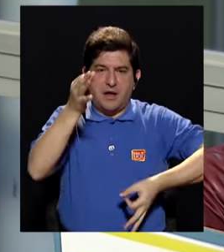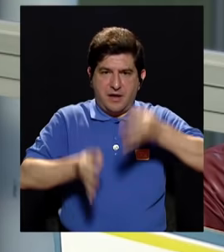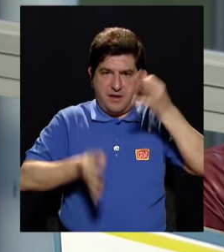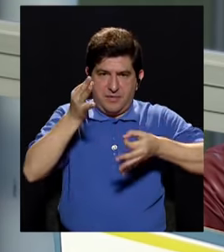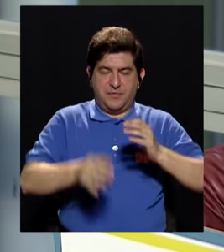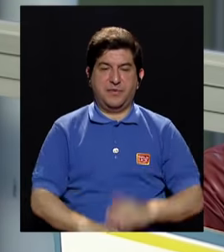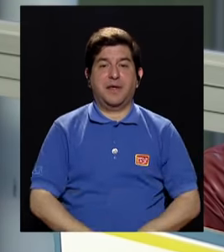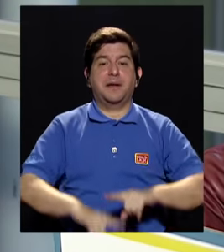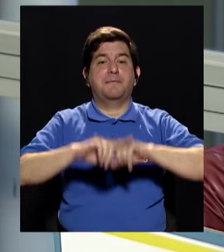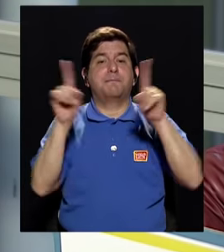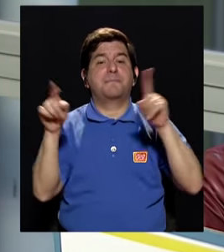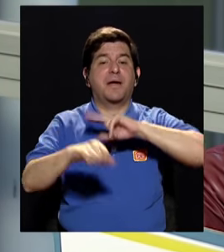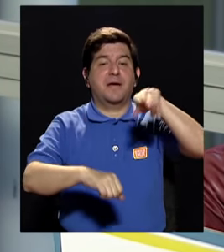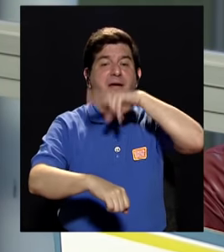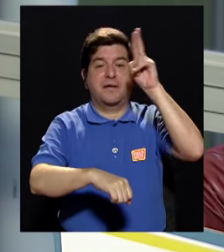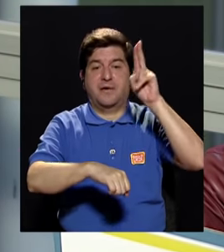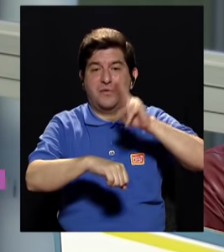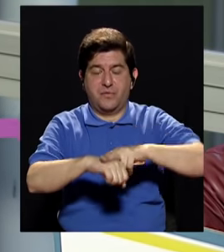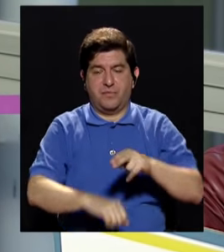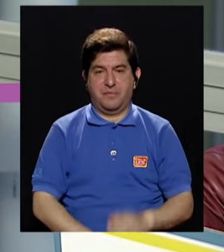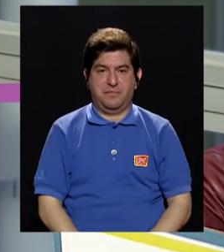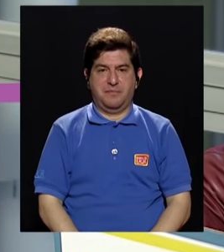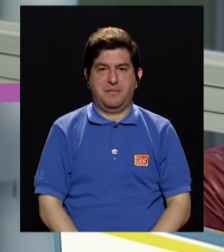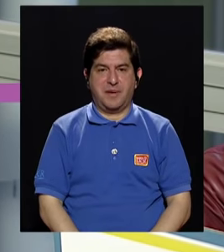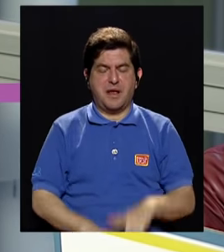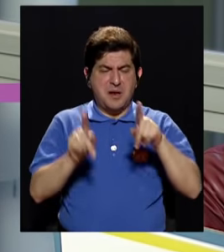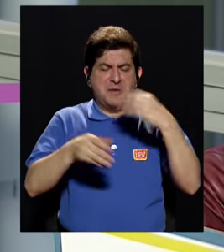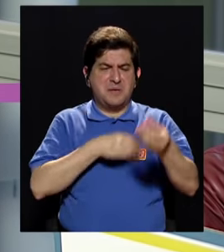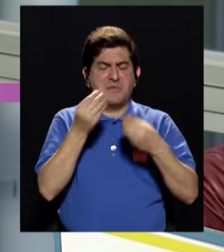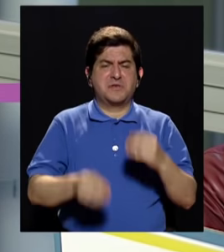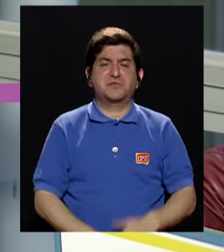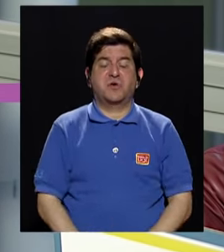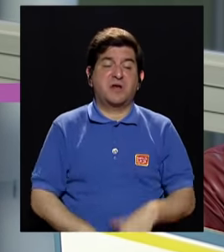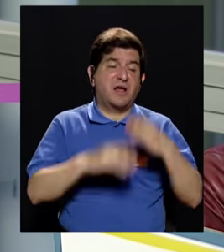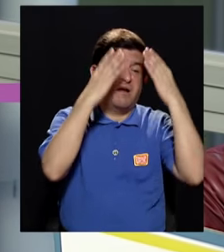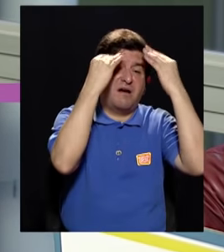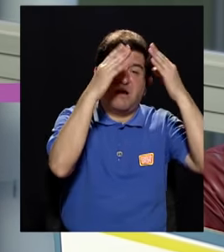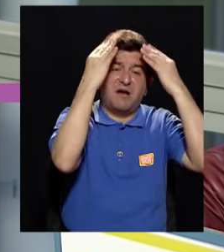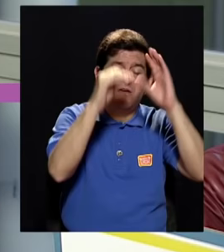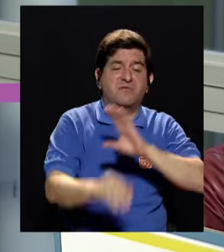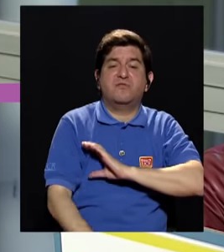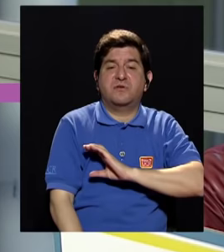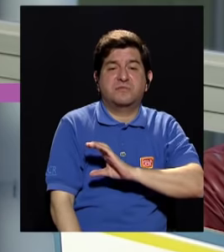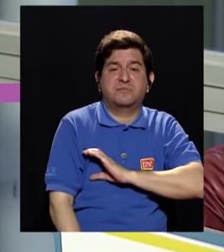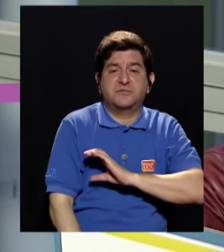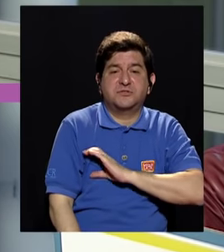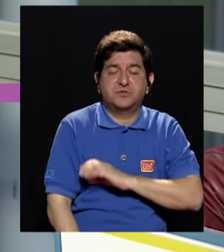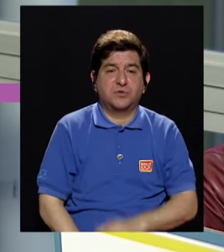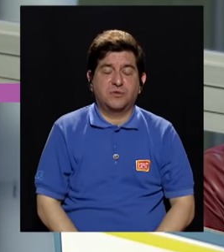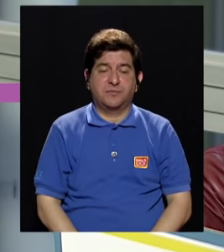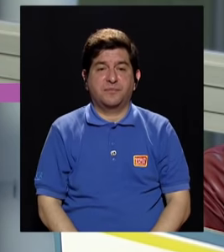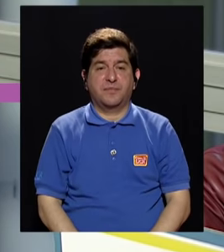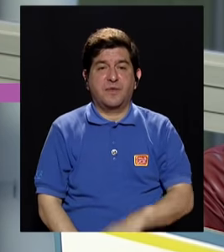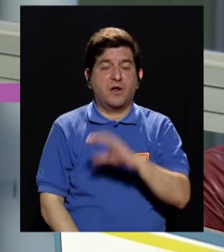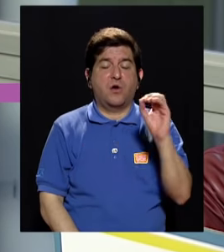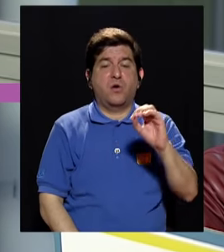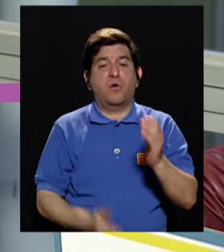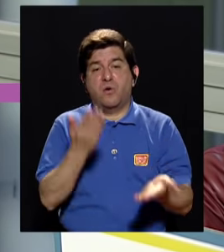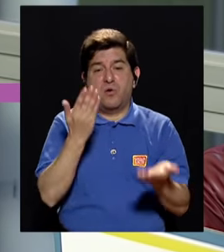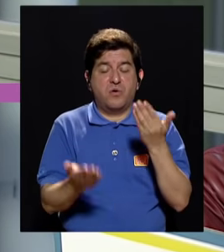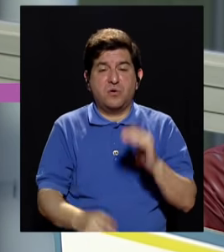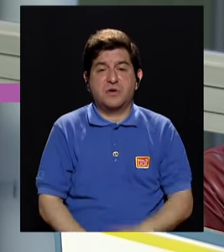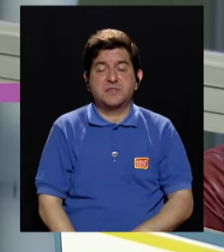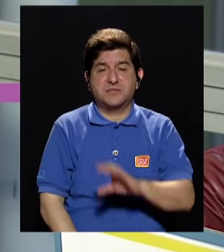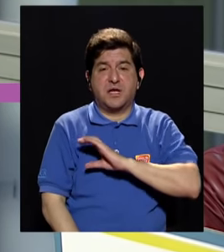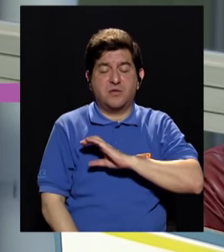poderjudicial pero usualmente O sea qué es lo que la gente hace lo reporta lo Reporta la Policía y la o a la policía